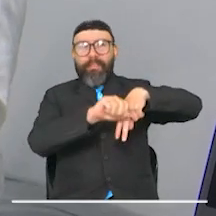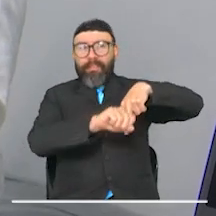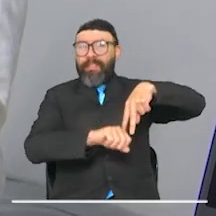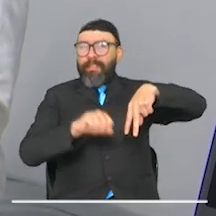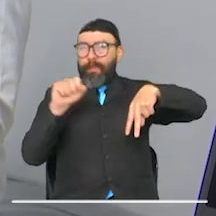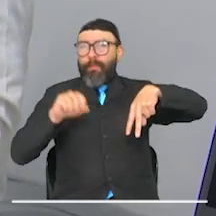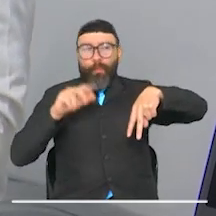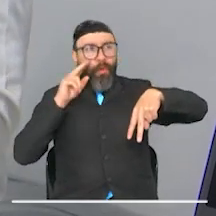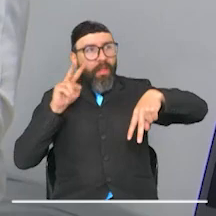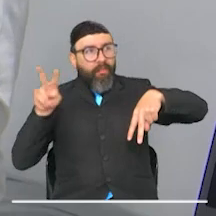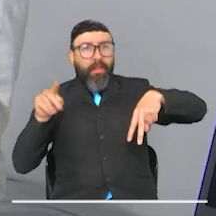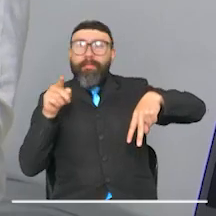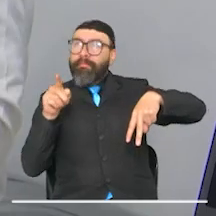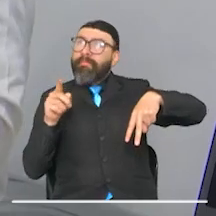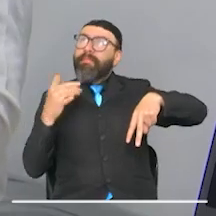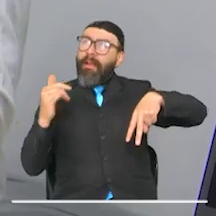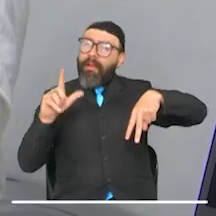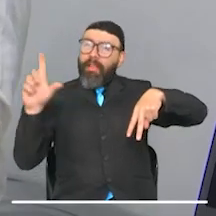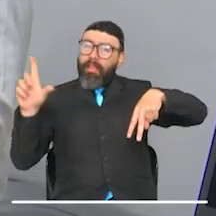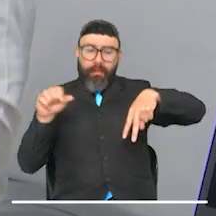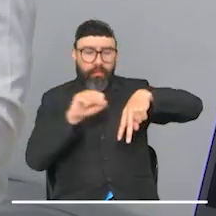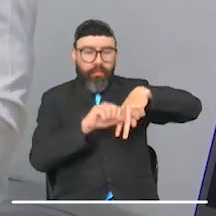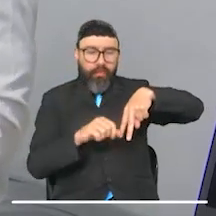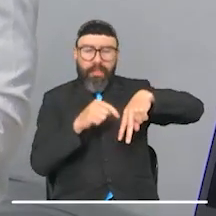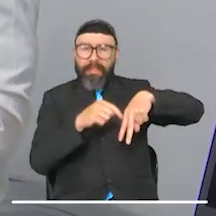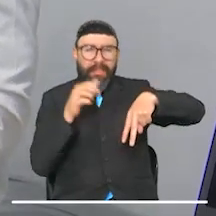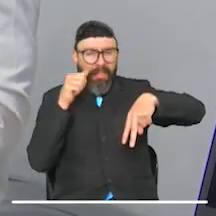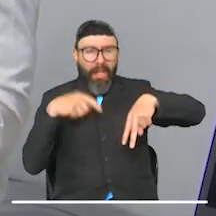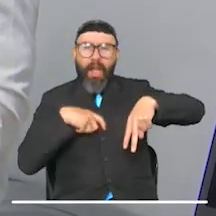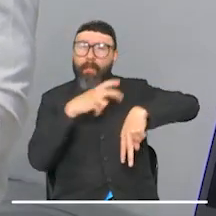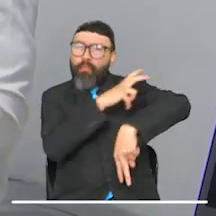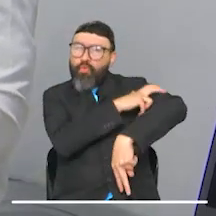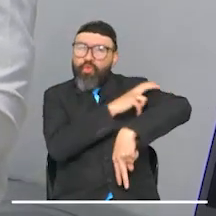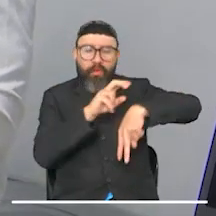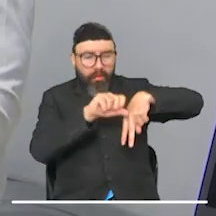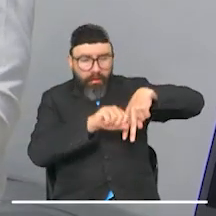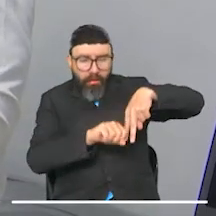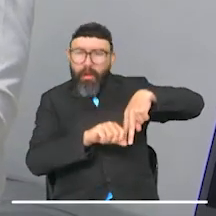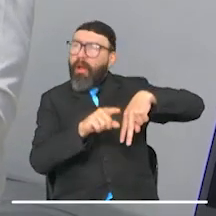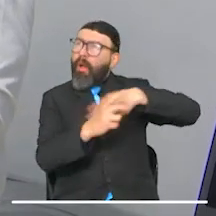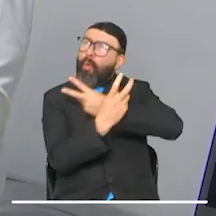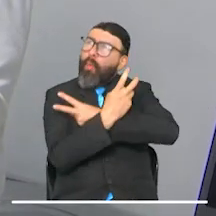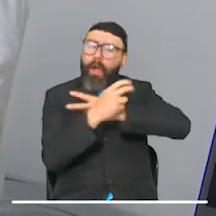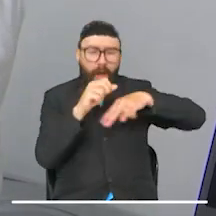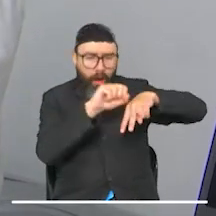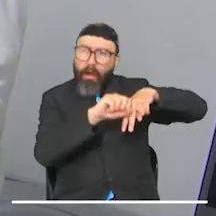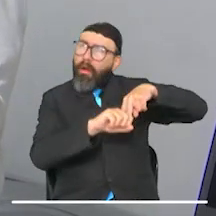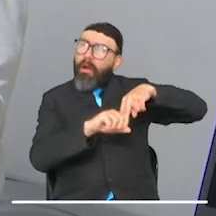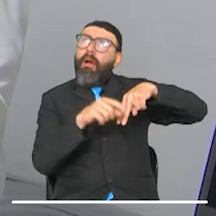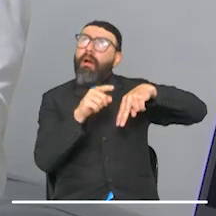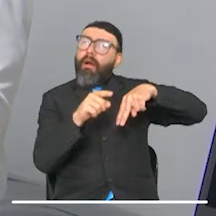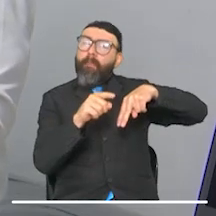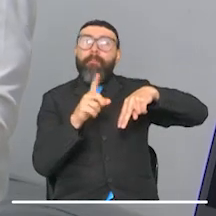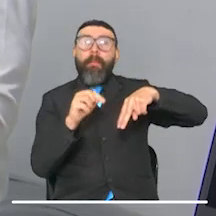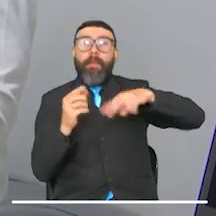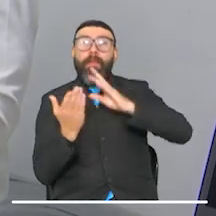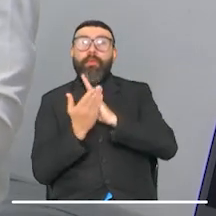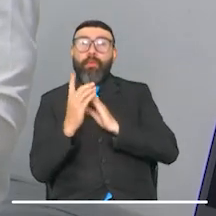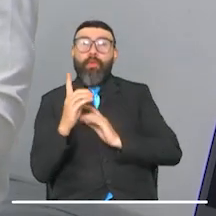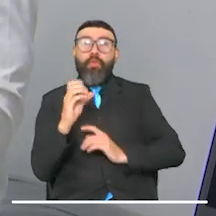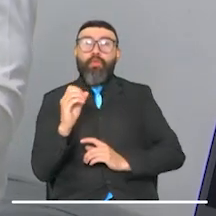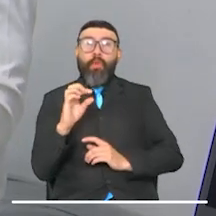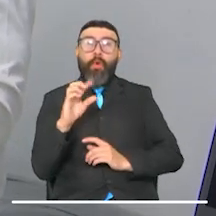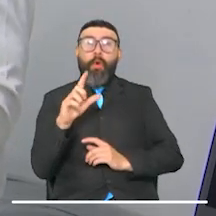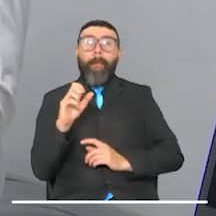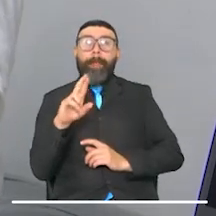relación con articulaciones con tendones con músculo y a la vez podemos hacer un estudio Doppler el Doppler